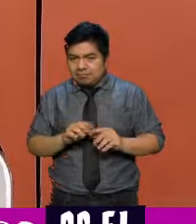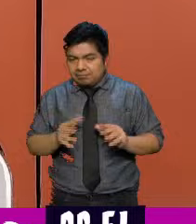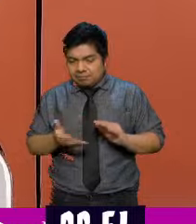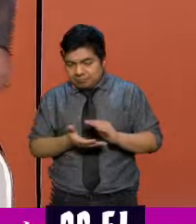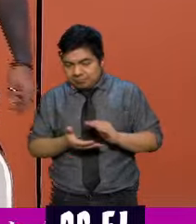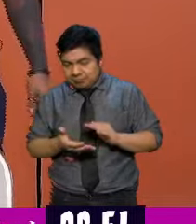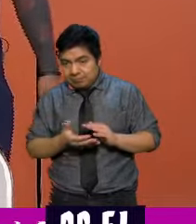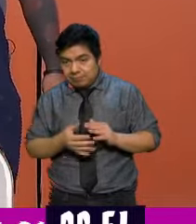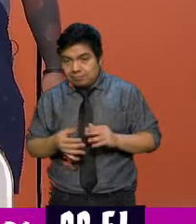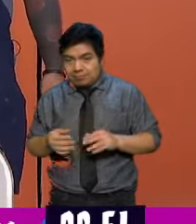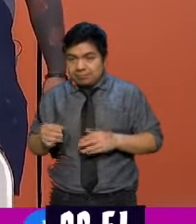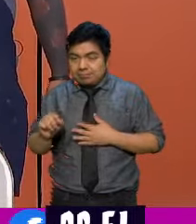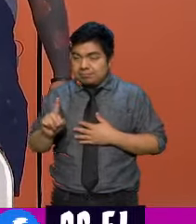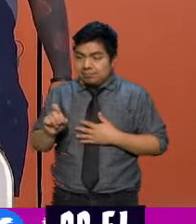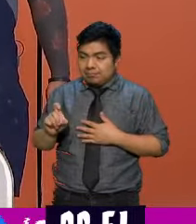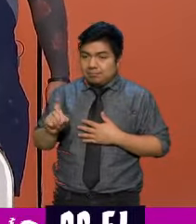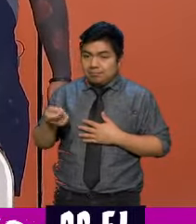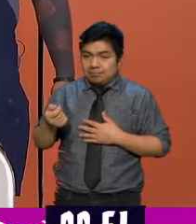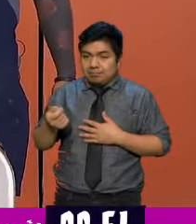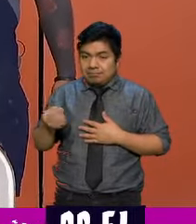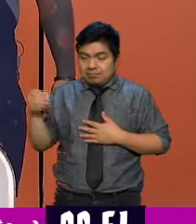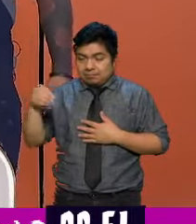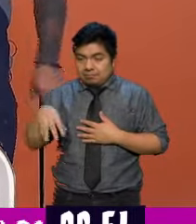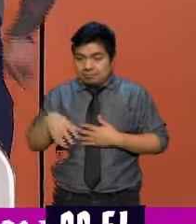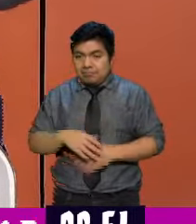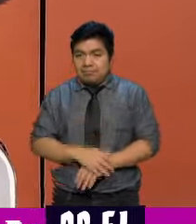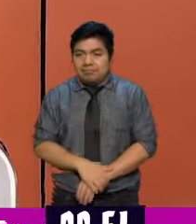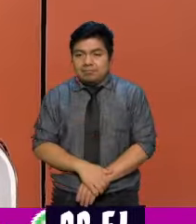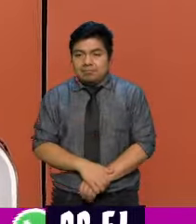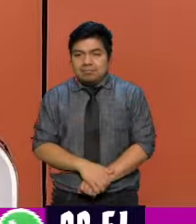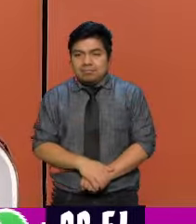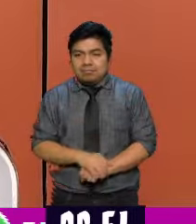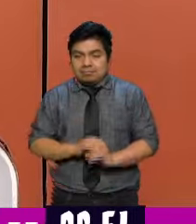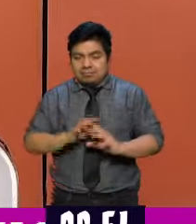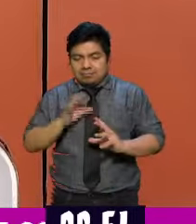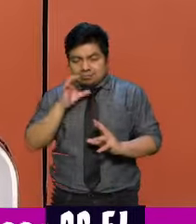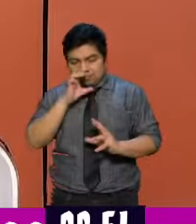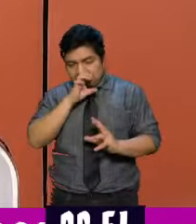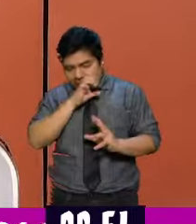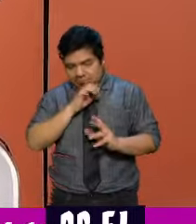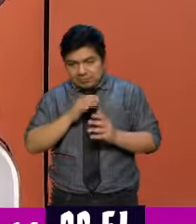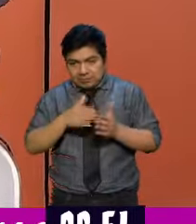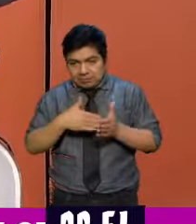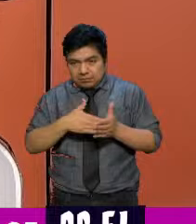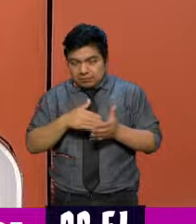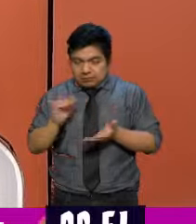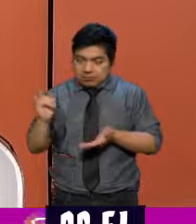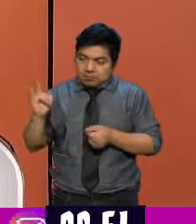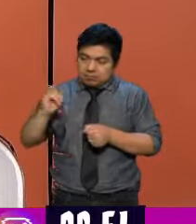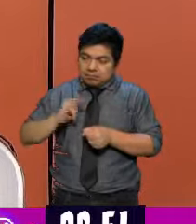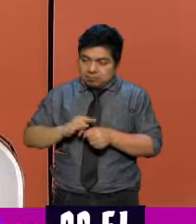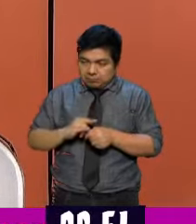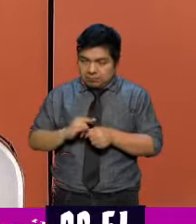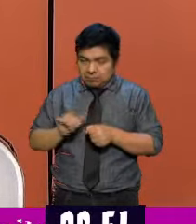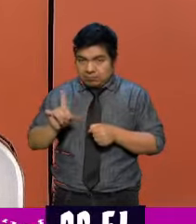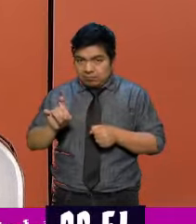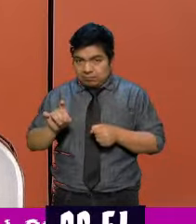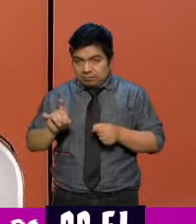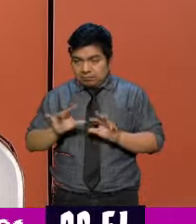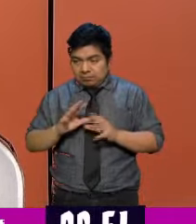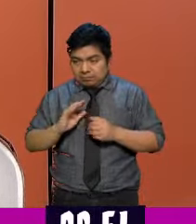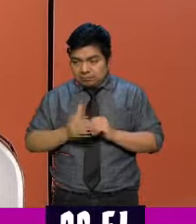abajo, vamos a agregar agua para que se cocinen y tapamos. Mire. Cuando se acabe el agua, está